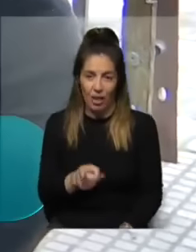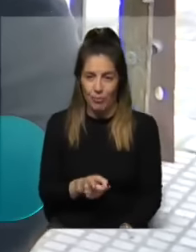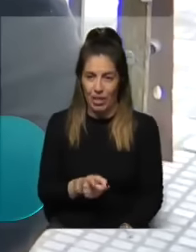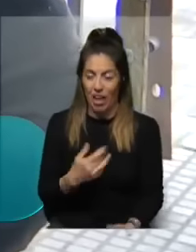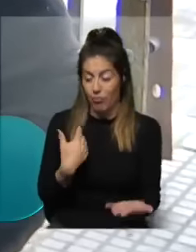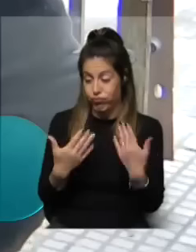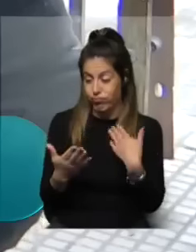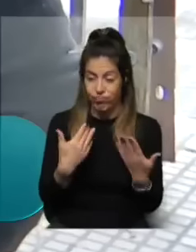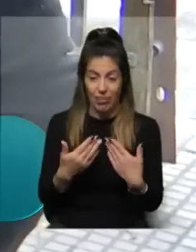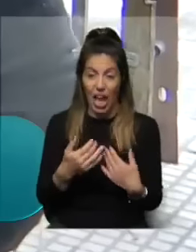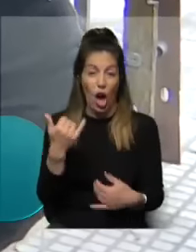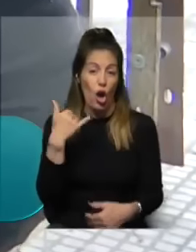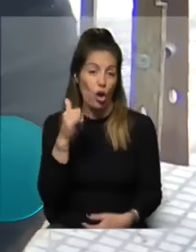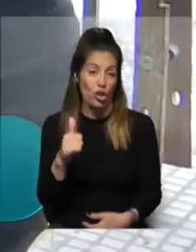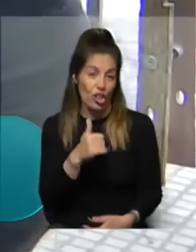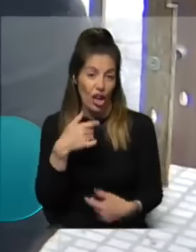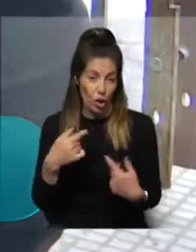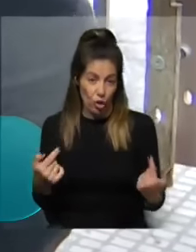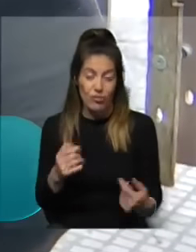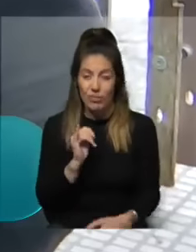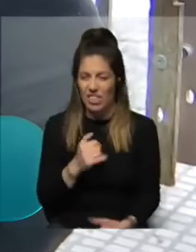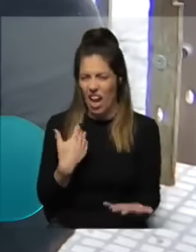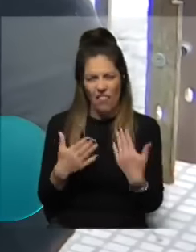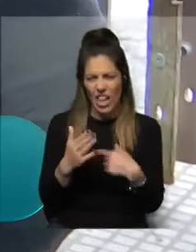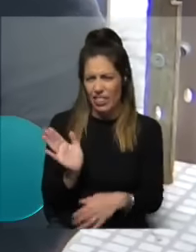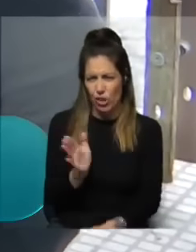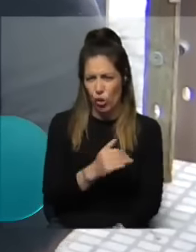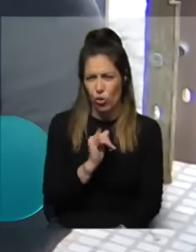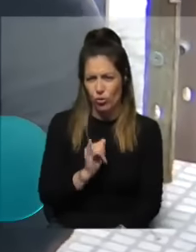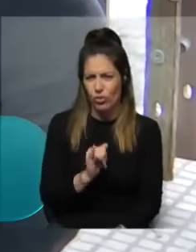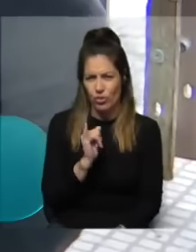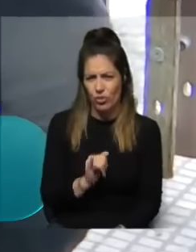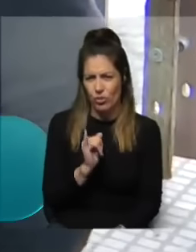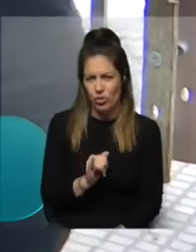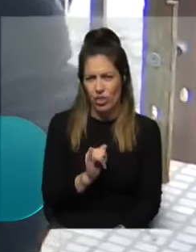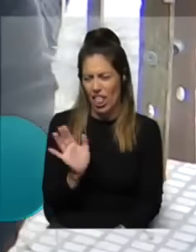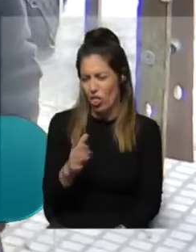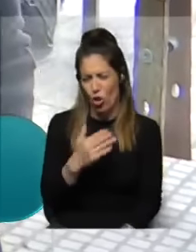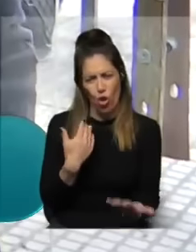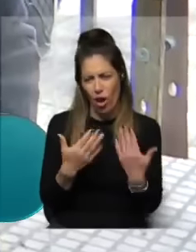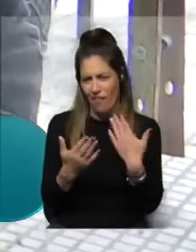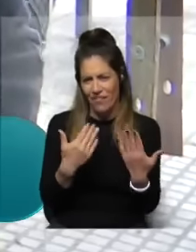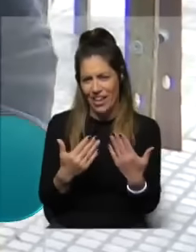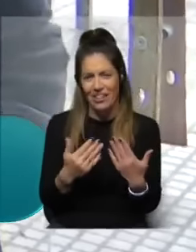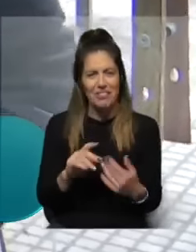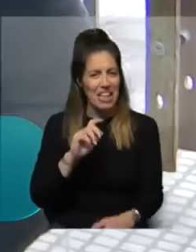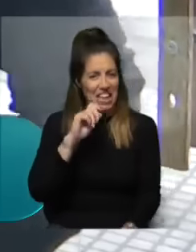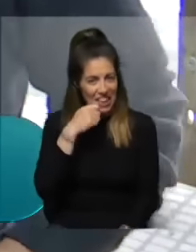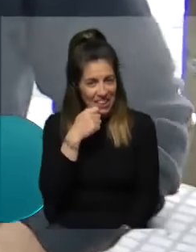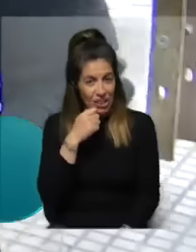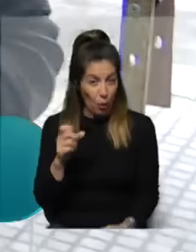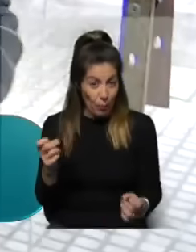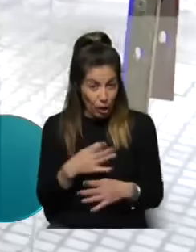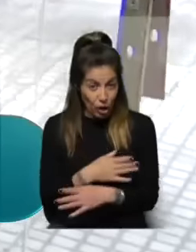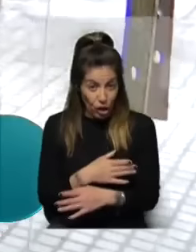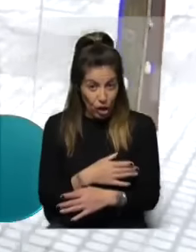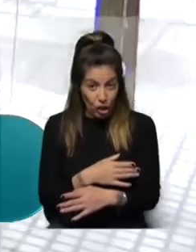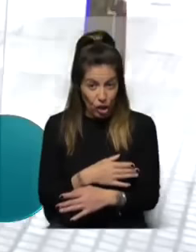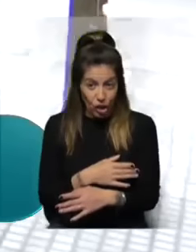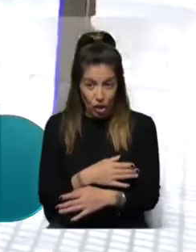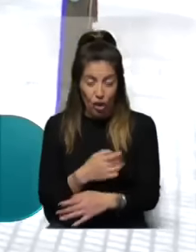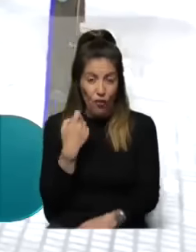a charlar, a contar sus pormenores, digamos, ¿no? Charlas de todo un poco, sí. Sí, de todo un poco, ya no sé. Qué lindo el Tano. Tano, ¿ya está? ¿Terminamos acá o no?